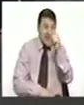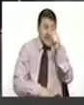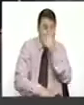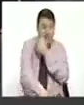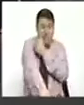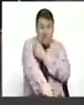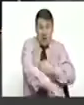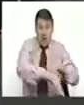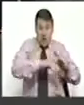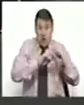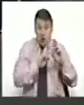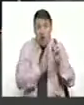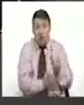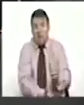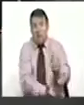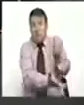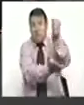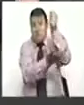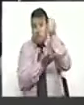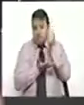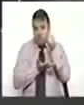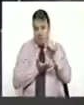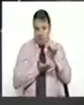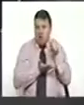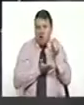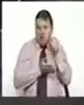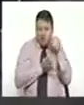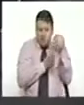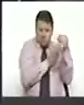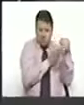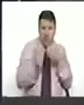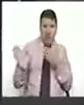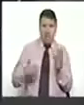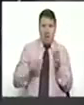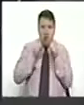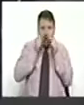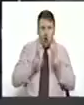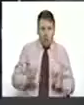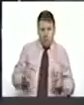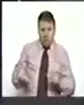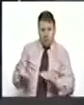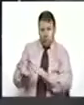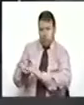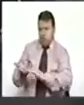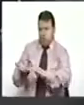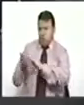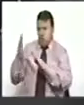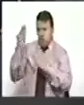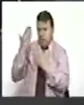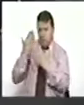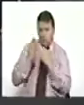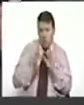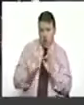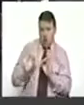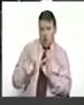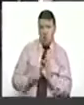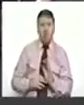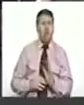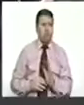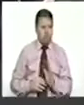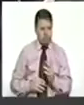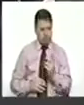esos 316 millones de dólares se reorienten a un plan humanitario en la zona de frontera. Las